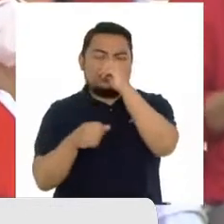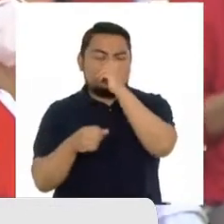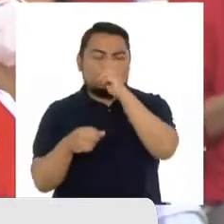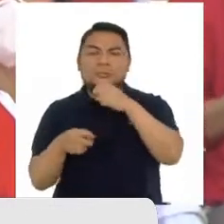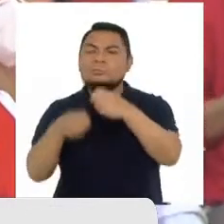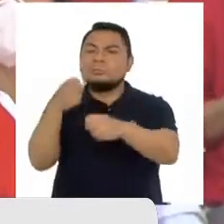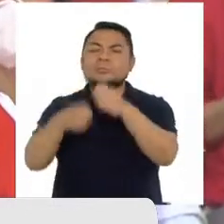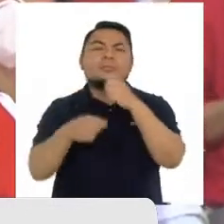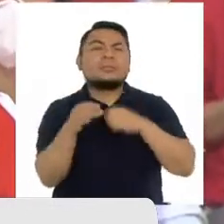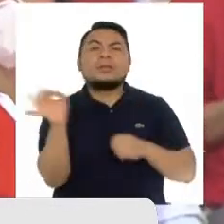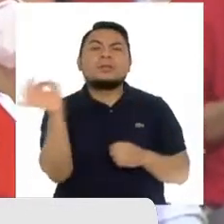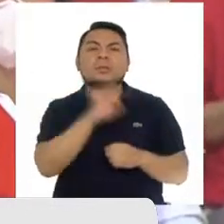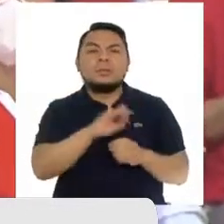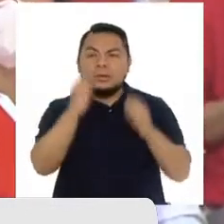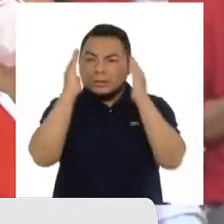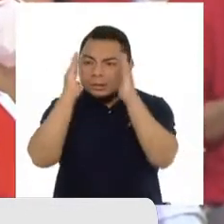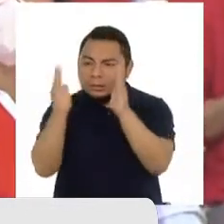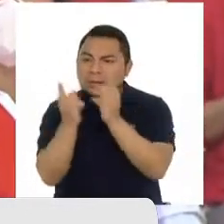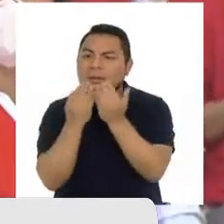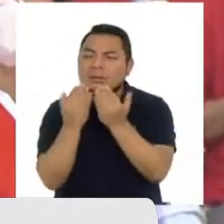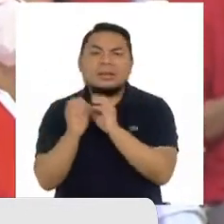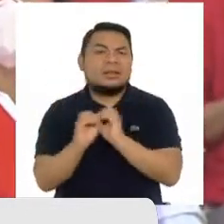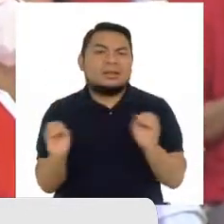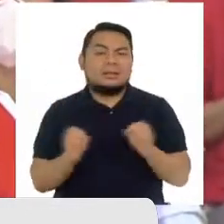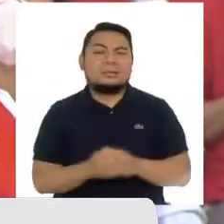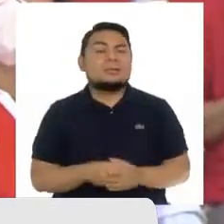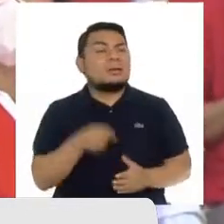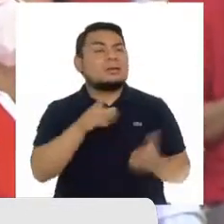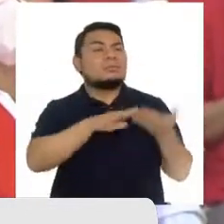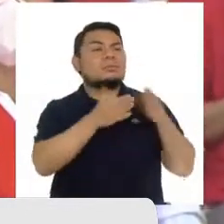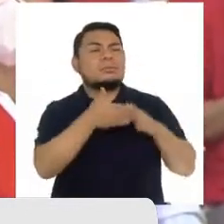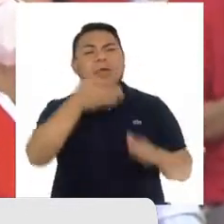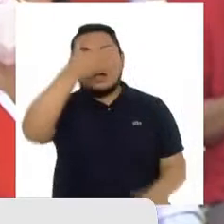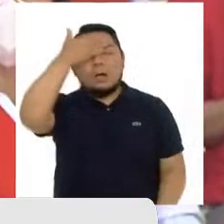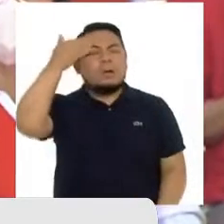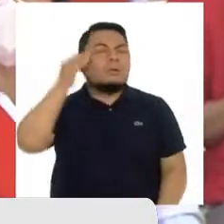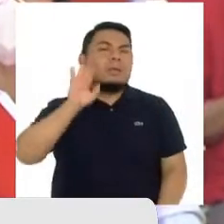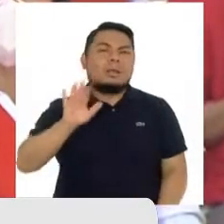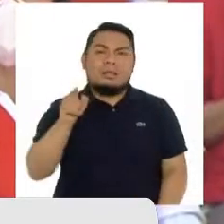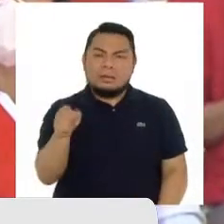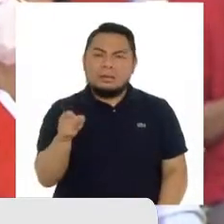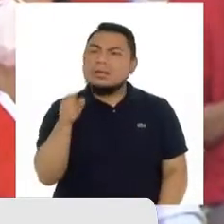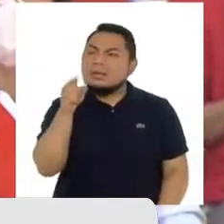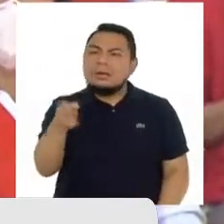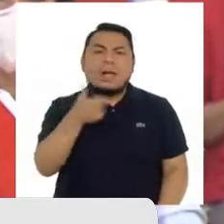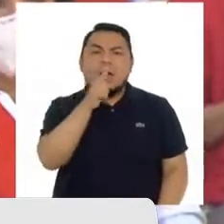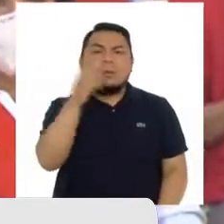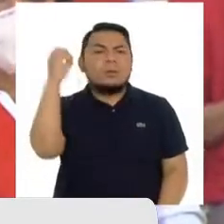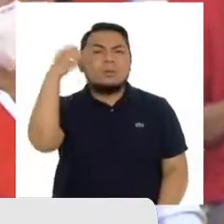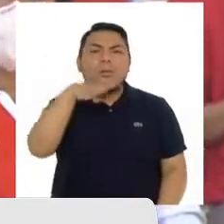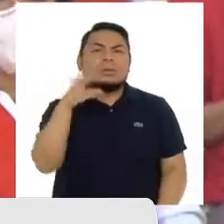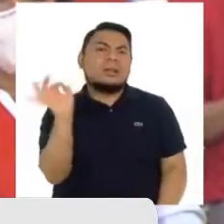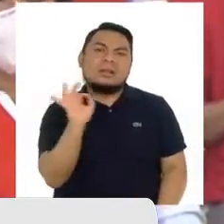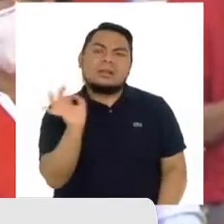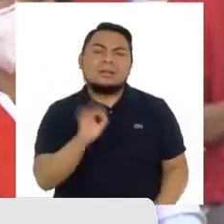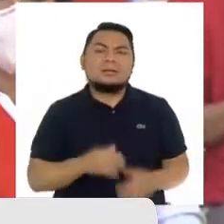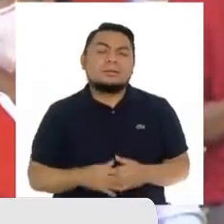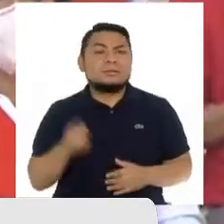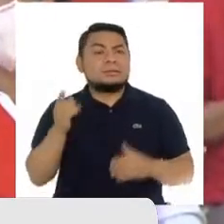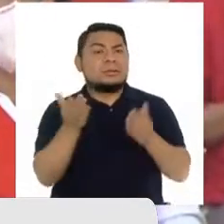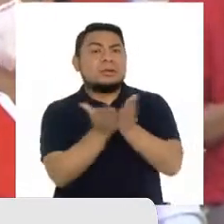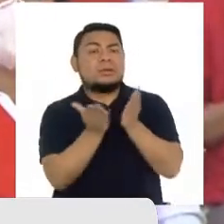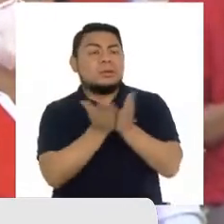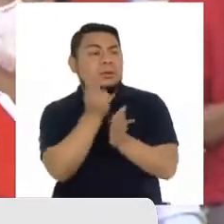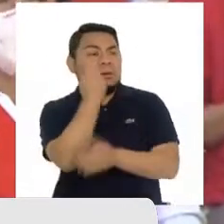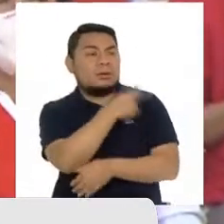nunca fueron atendidos pueblos olvidados que no tienen agua ni luz escuelas y